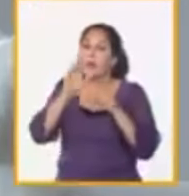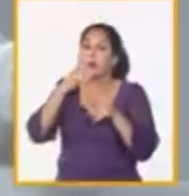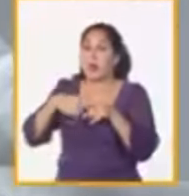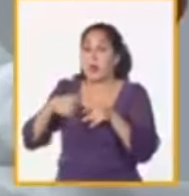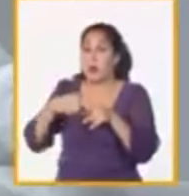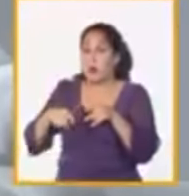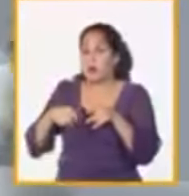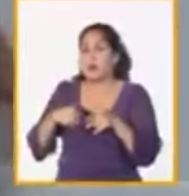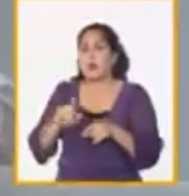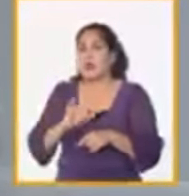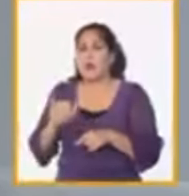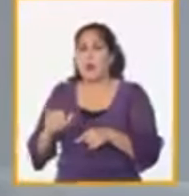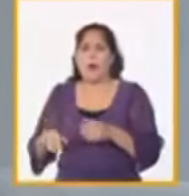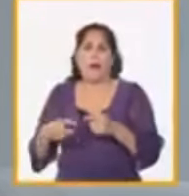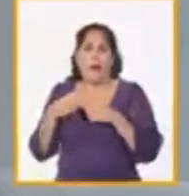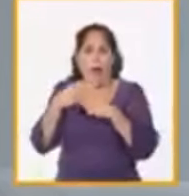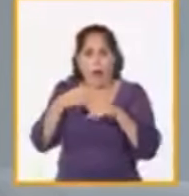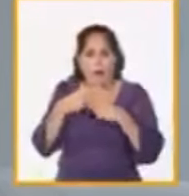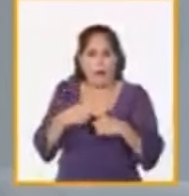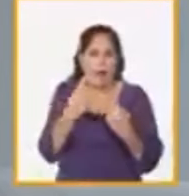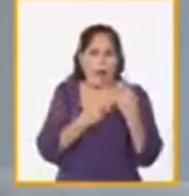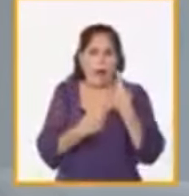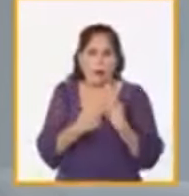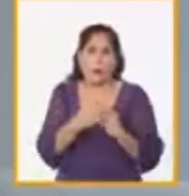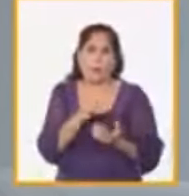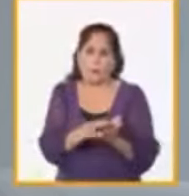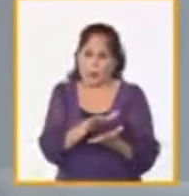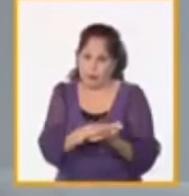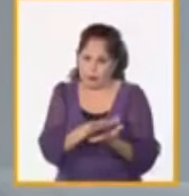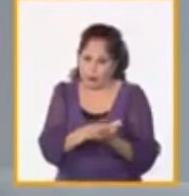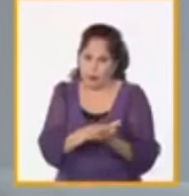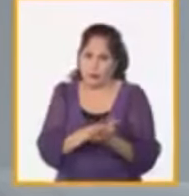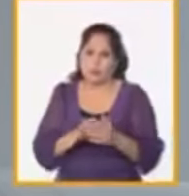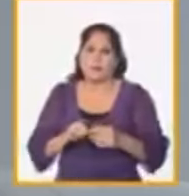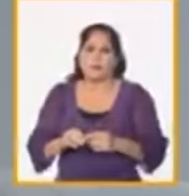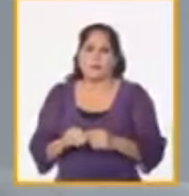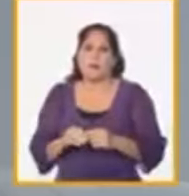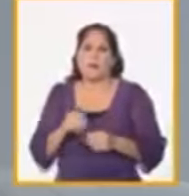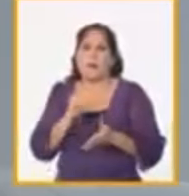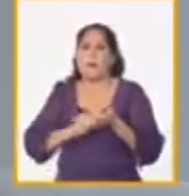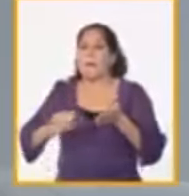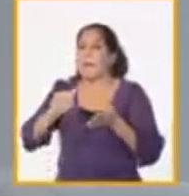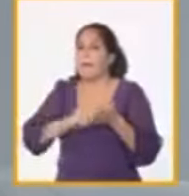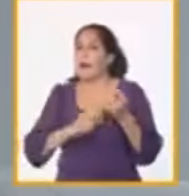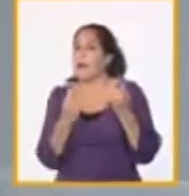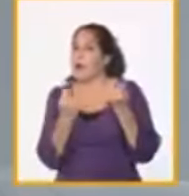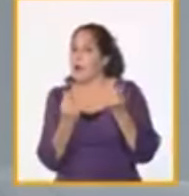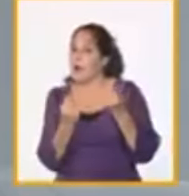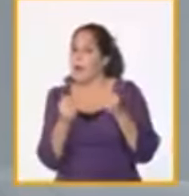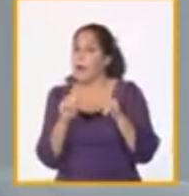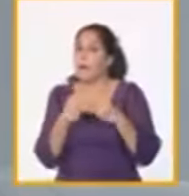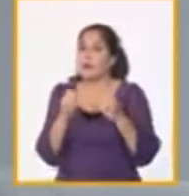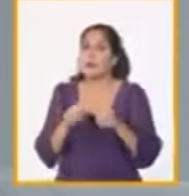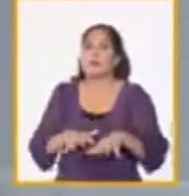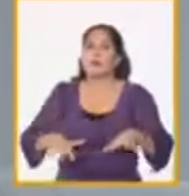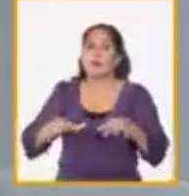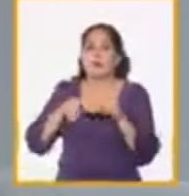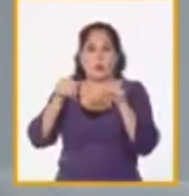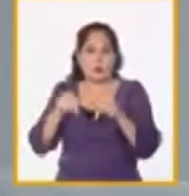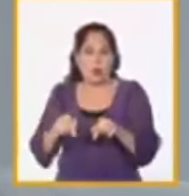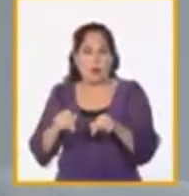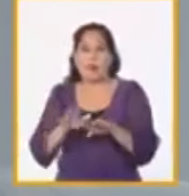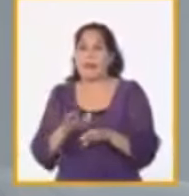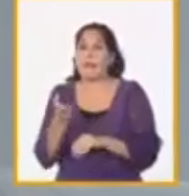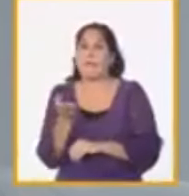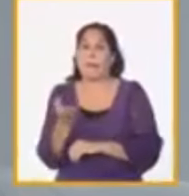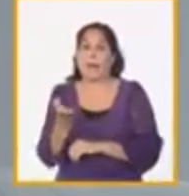son las inversiones. Y los que tenemos comprometidos con el plan de la economía, a partir de la situación que tenemos, le hemos solicitado